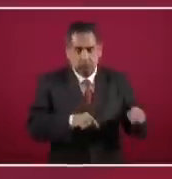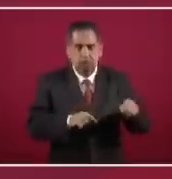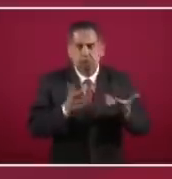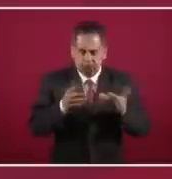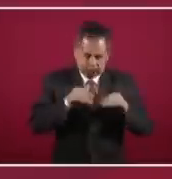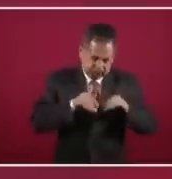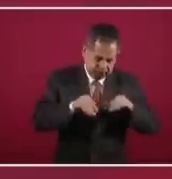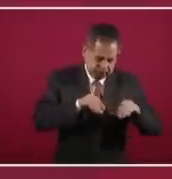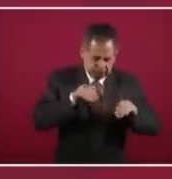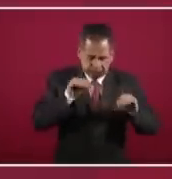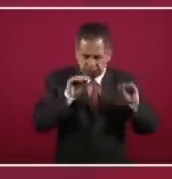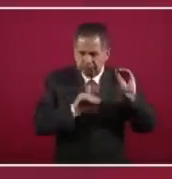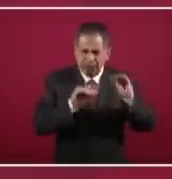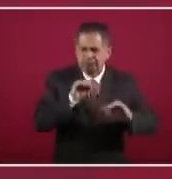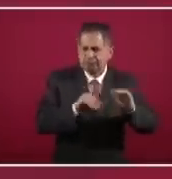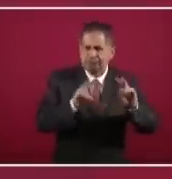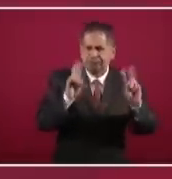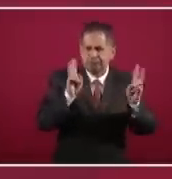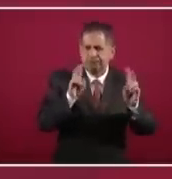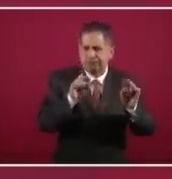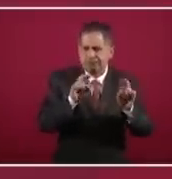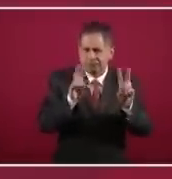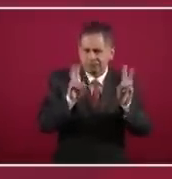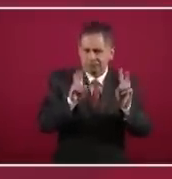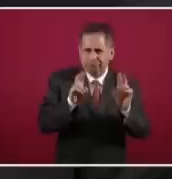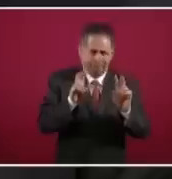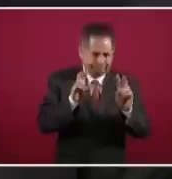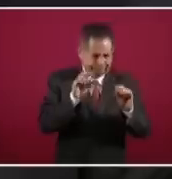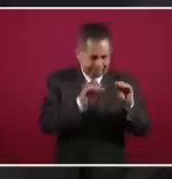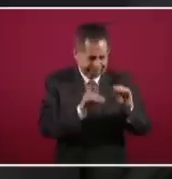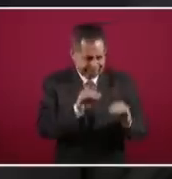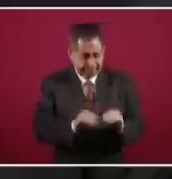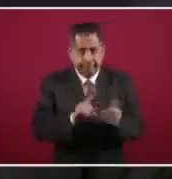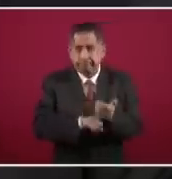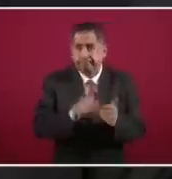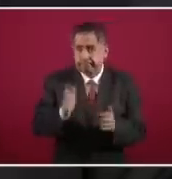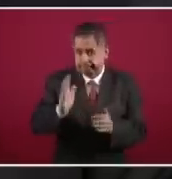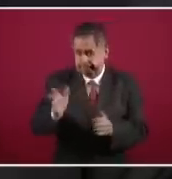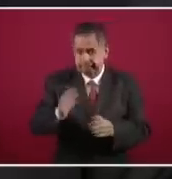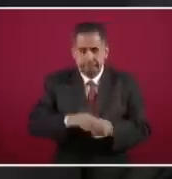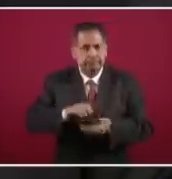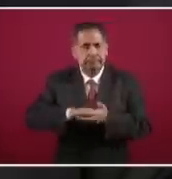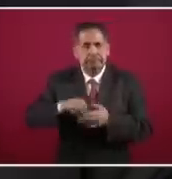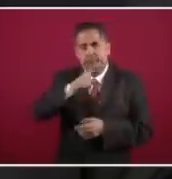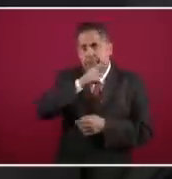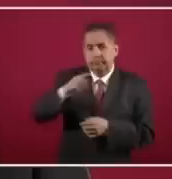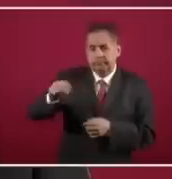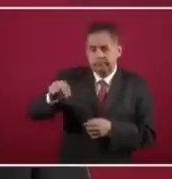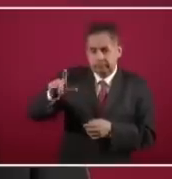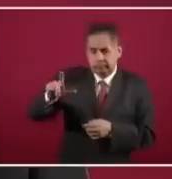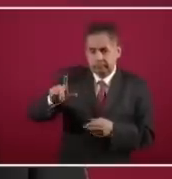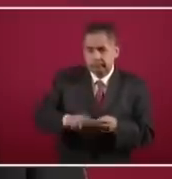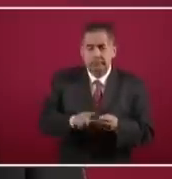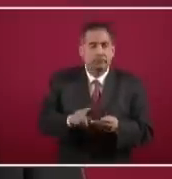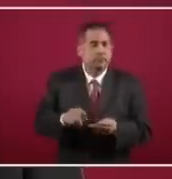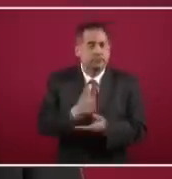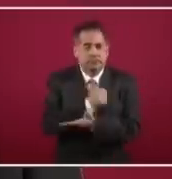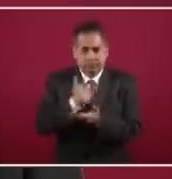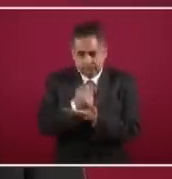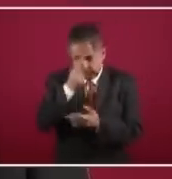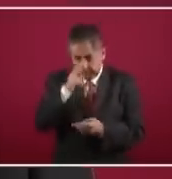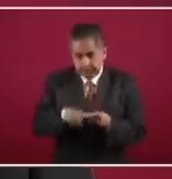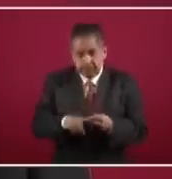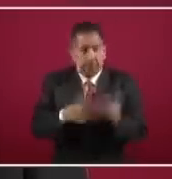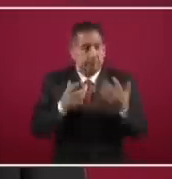trabajado sobre este tema en Nuevo León, en la Ciudad de México.